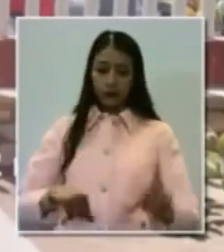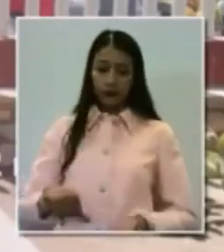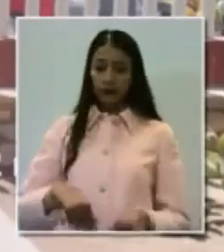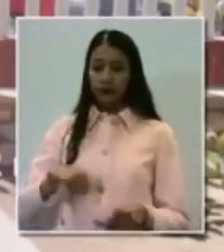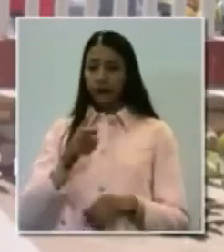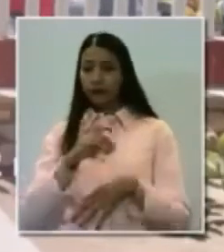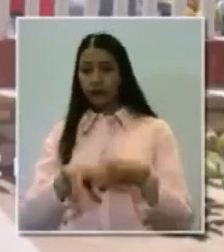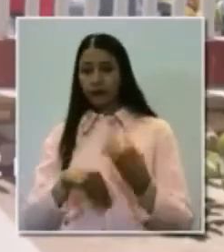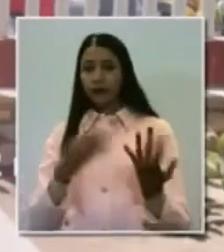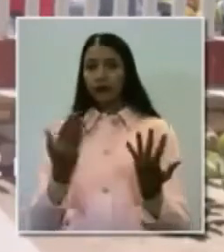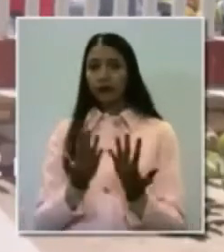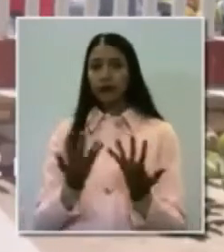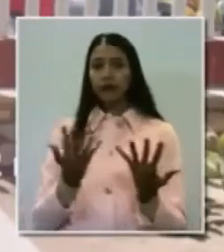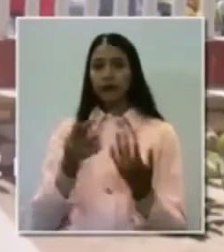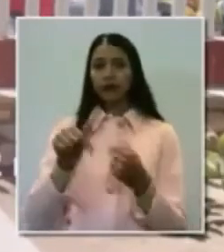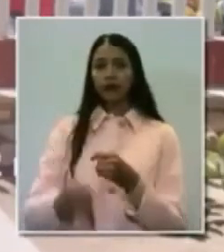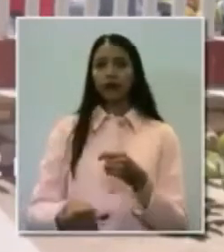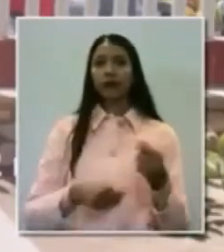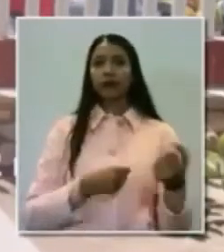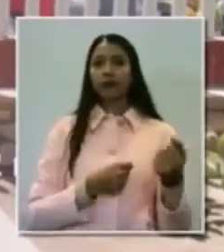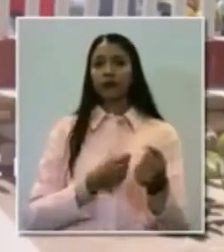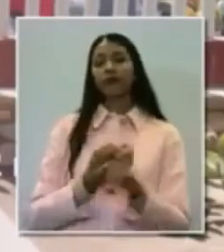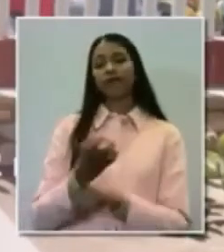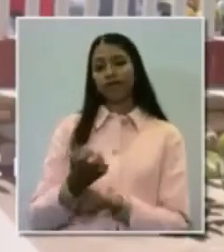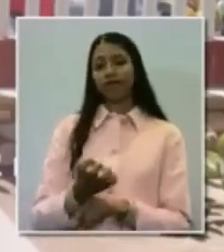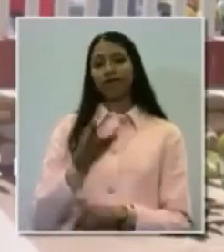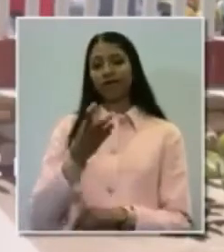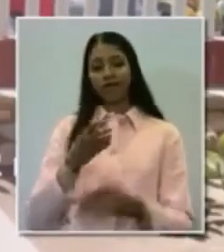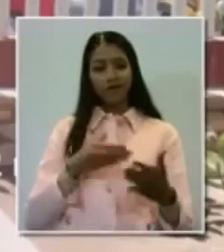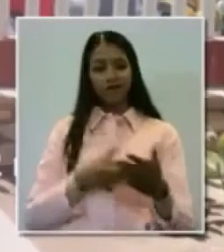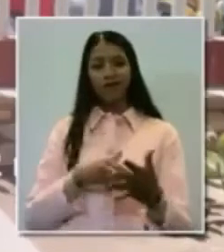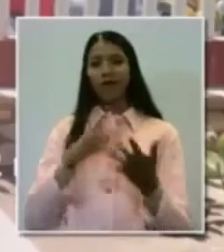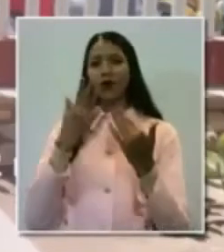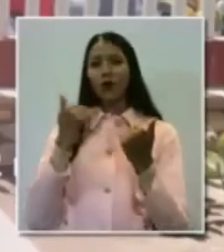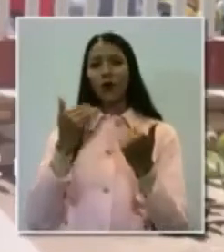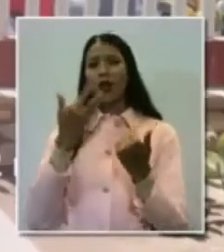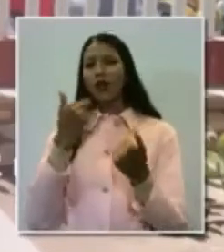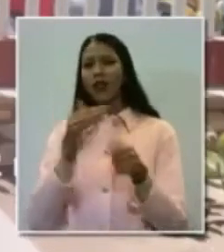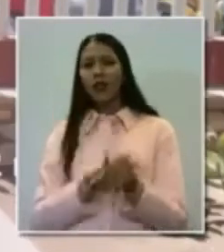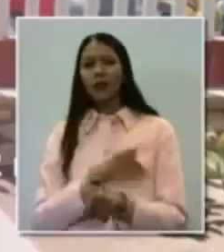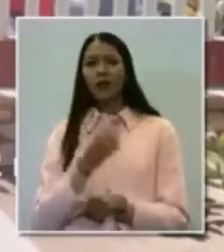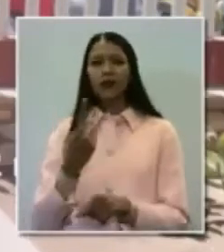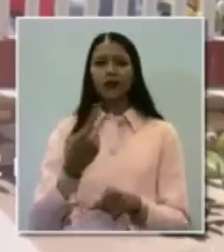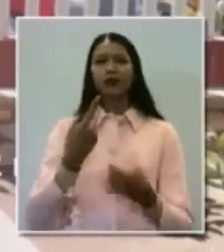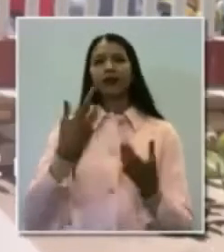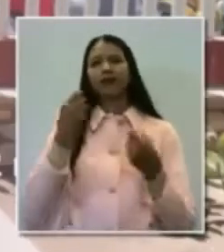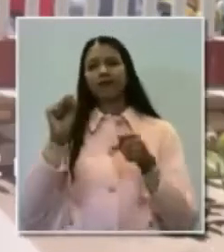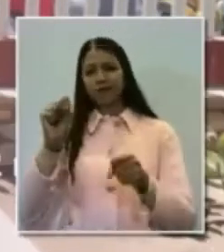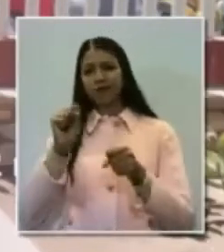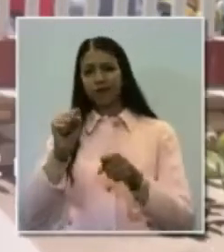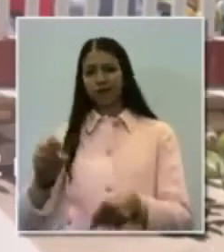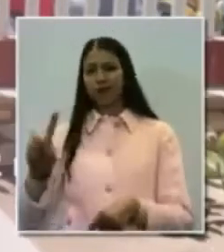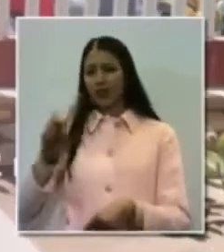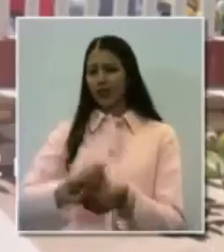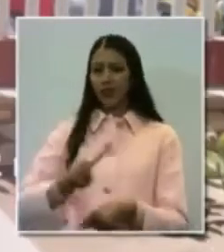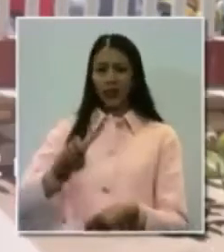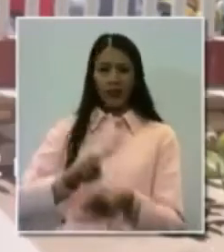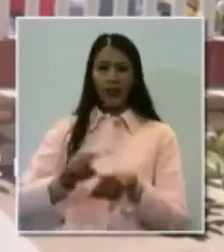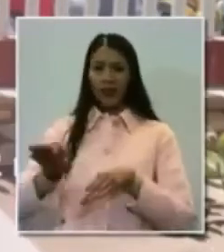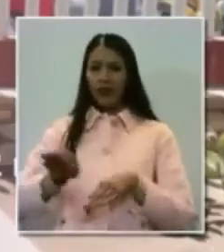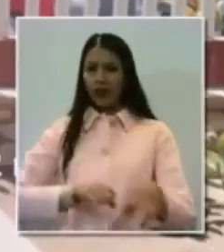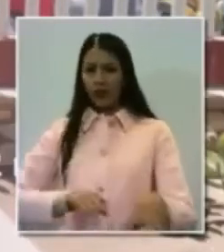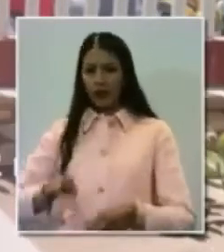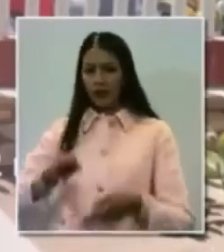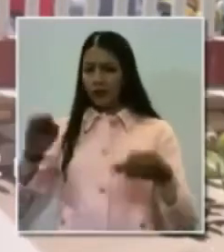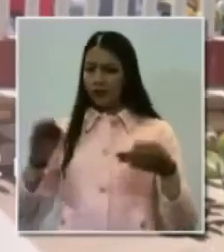en el estado y que esto es un bloqueo. Señalarles que no hay razón para que haya estas manifestaciones. Día a día se trabaja de